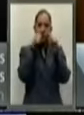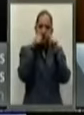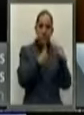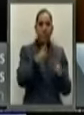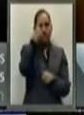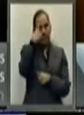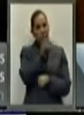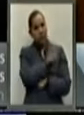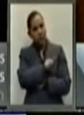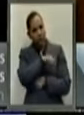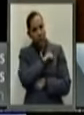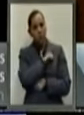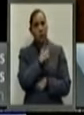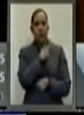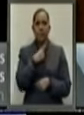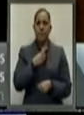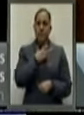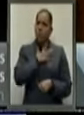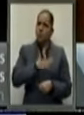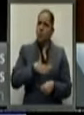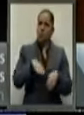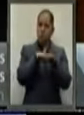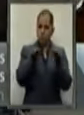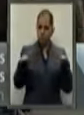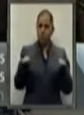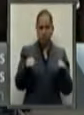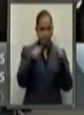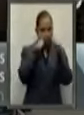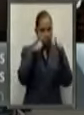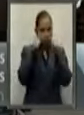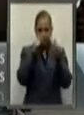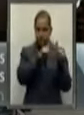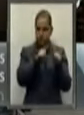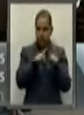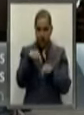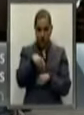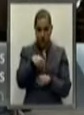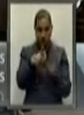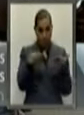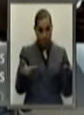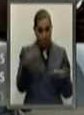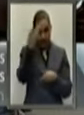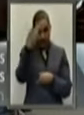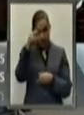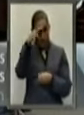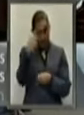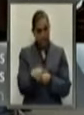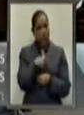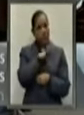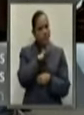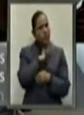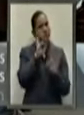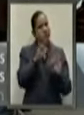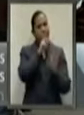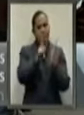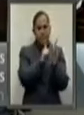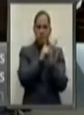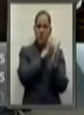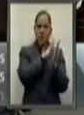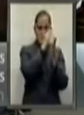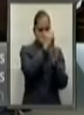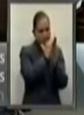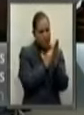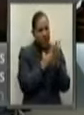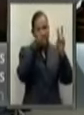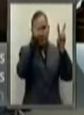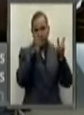justicia. Hoy, más que nunca, México cuenta con una agenda de política migratoria efectiva. Se traduce en